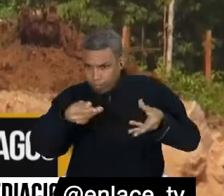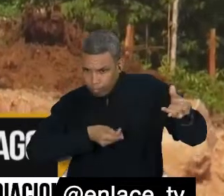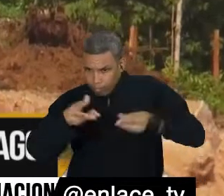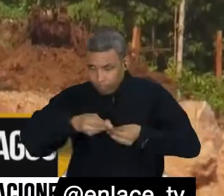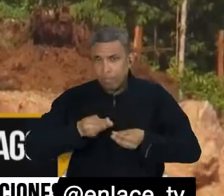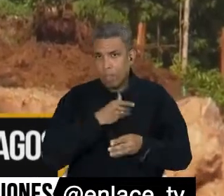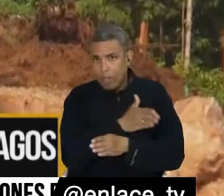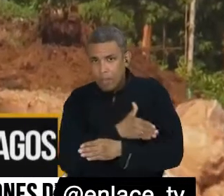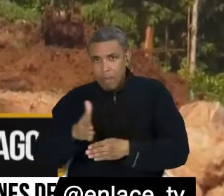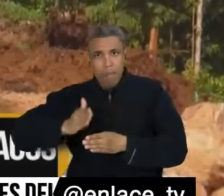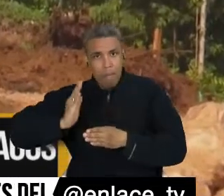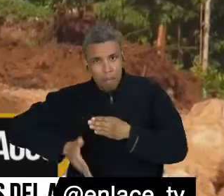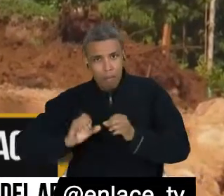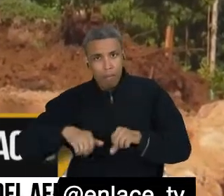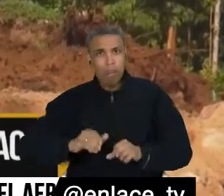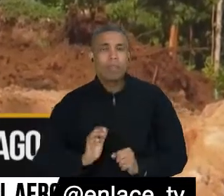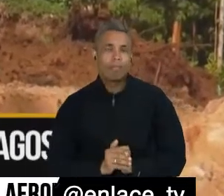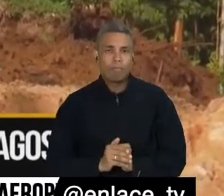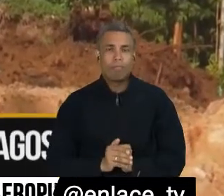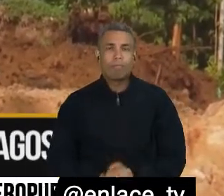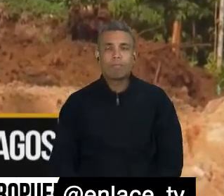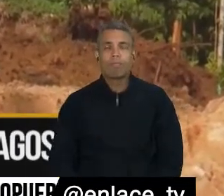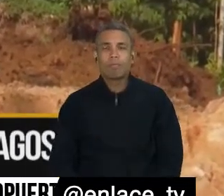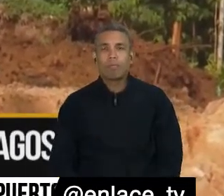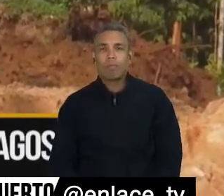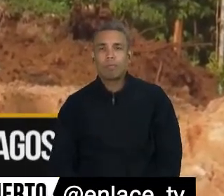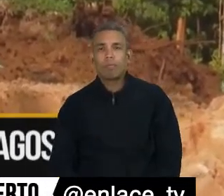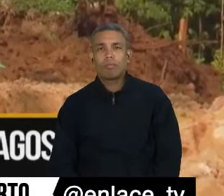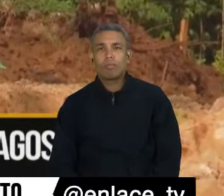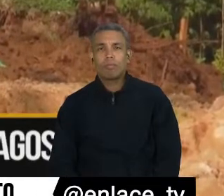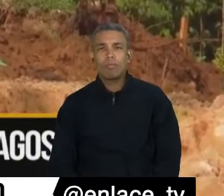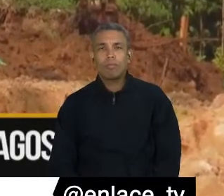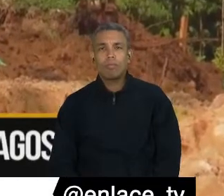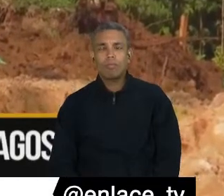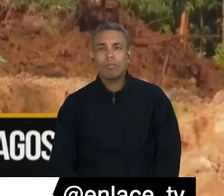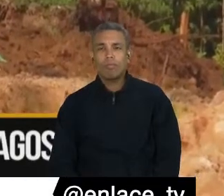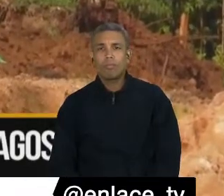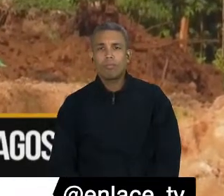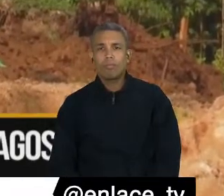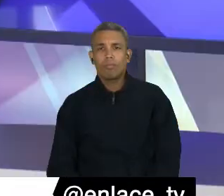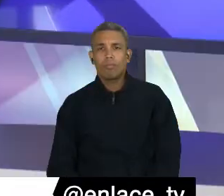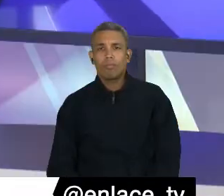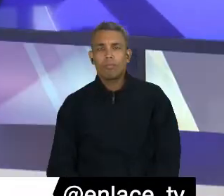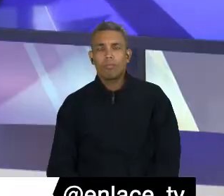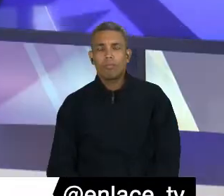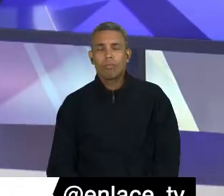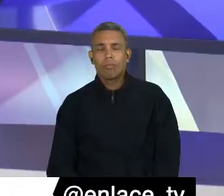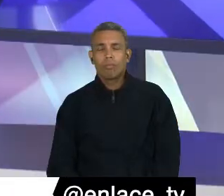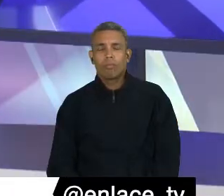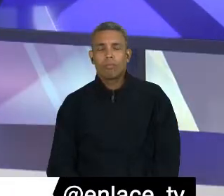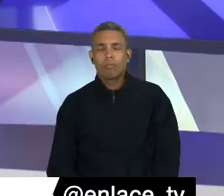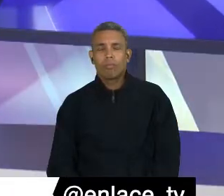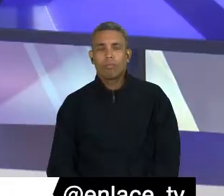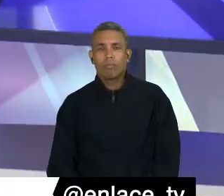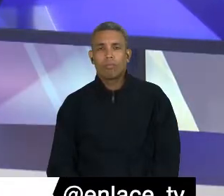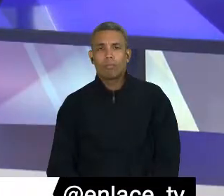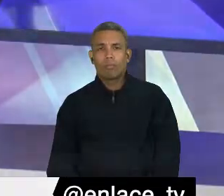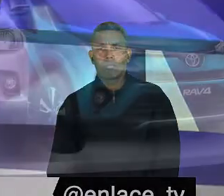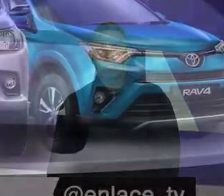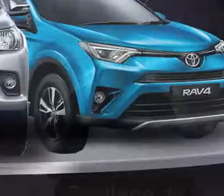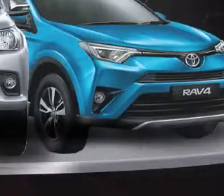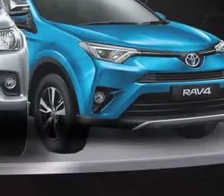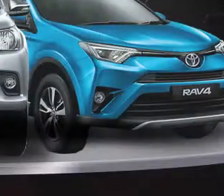la que se acrediten las deudas que se tienen con estos comerciantes de Barranca Bermeja por estas firmas contratistas. Se invita a visitar